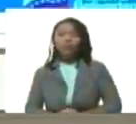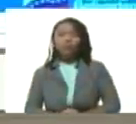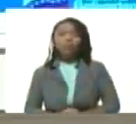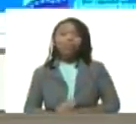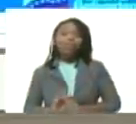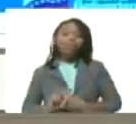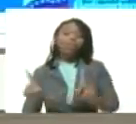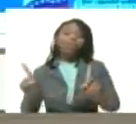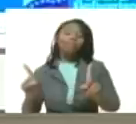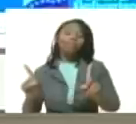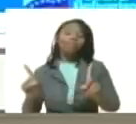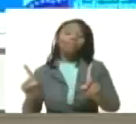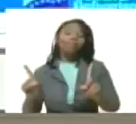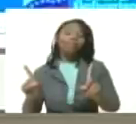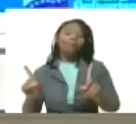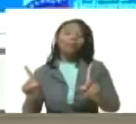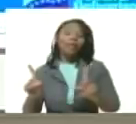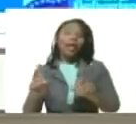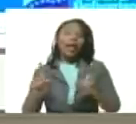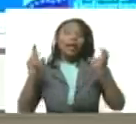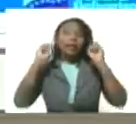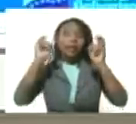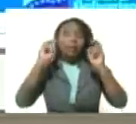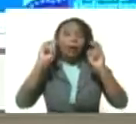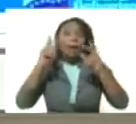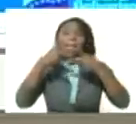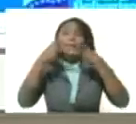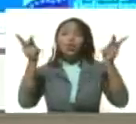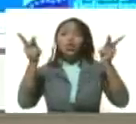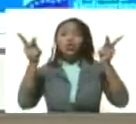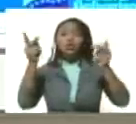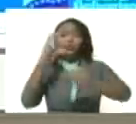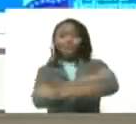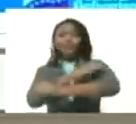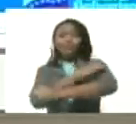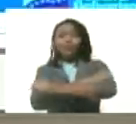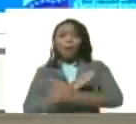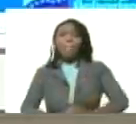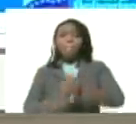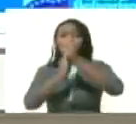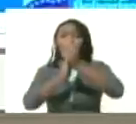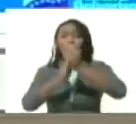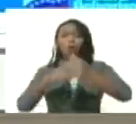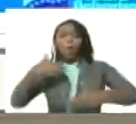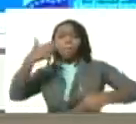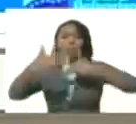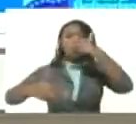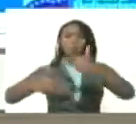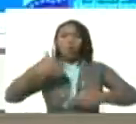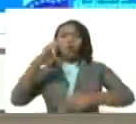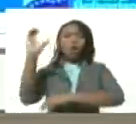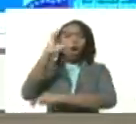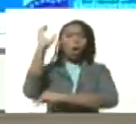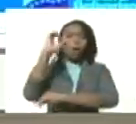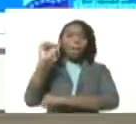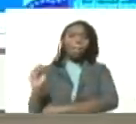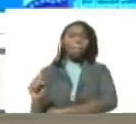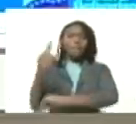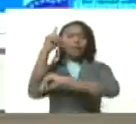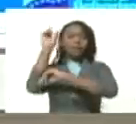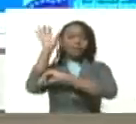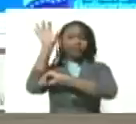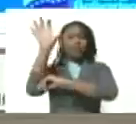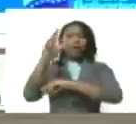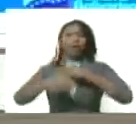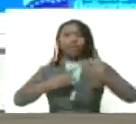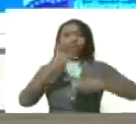Pero el aparato publicitario de las oligarquías dirigidas por el narcotráfico colombiano, primer país